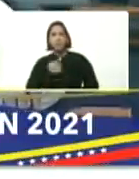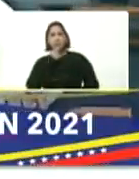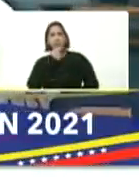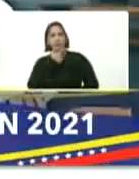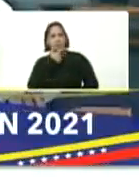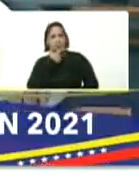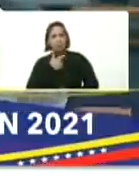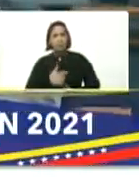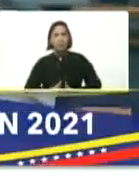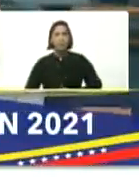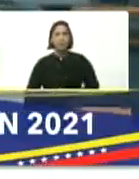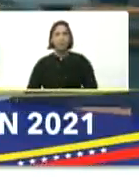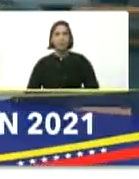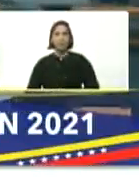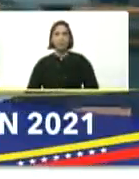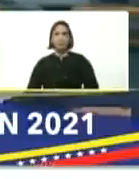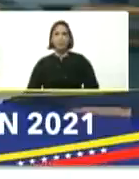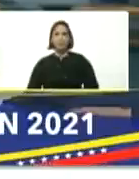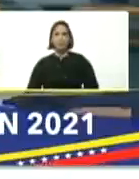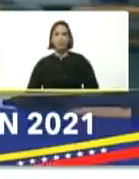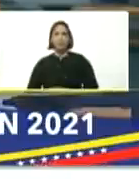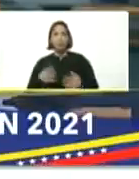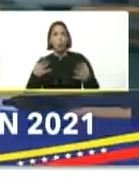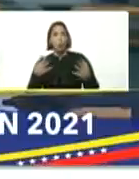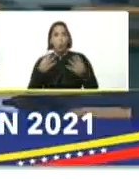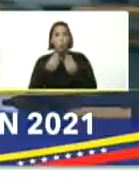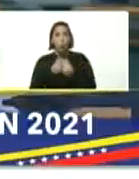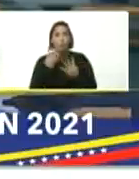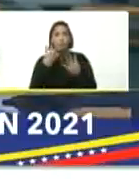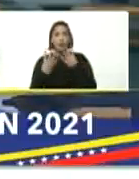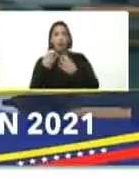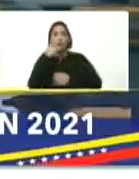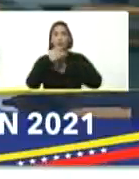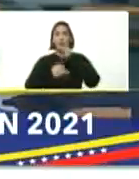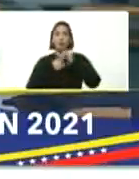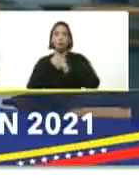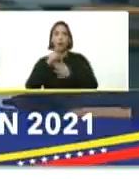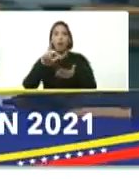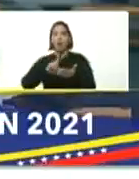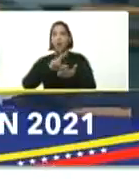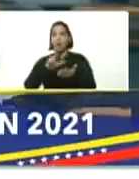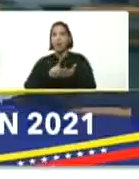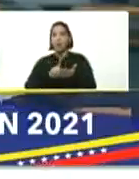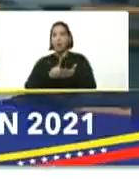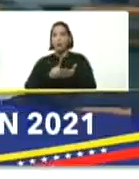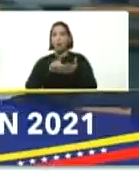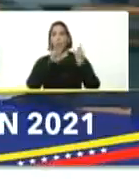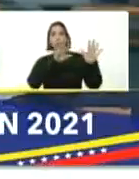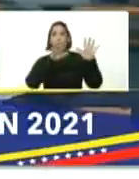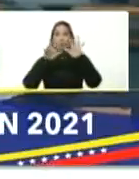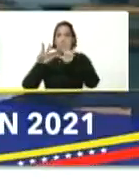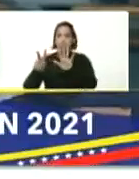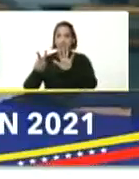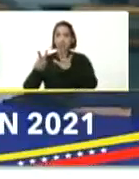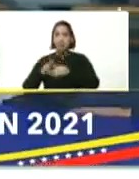hermosos. Se junta la Feria Internacional del Libro en su edición número 17.